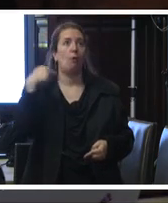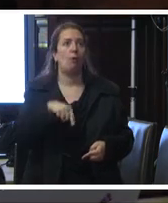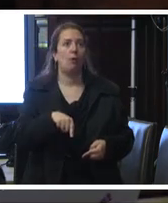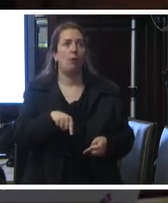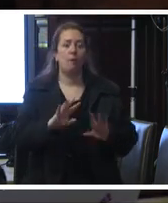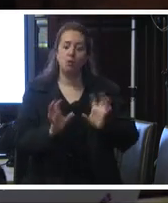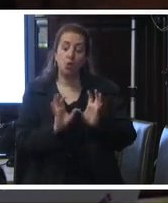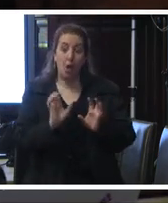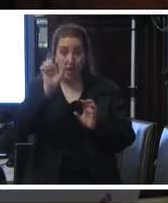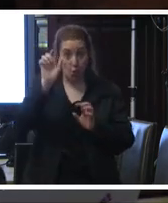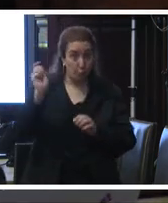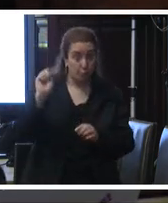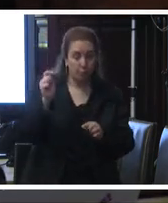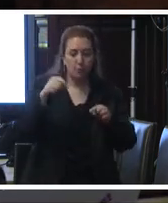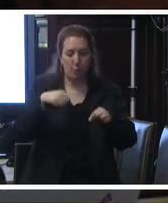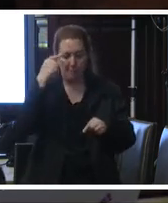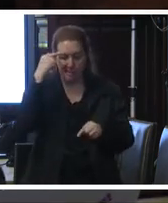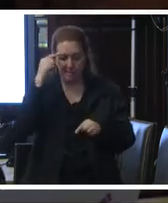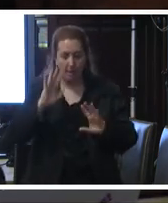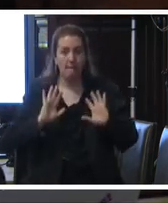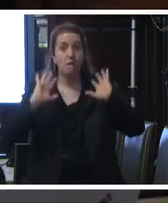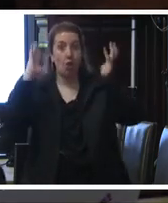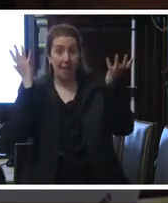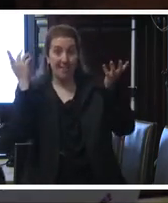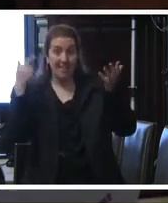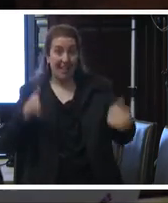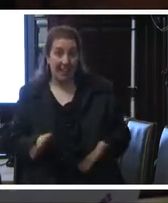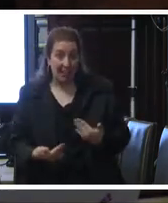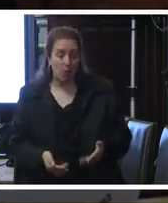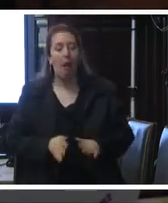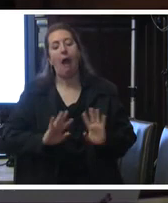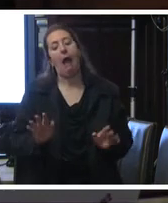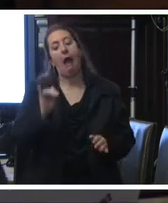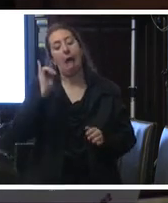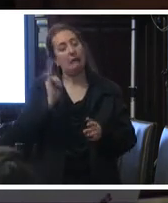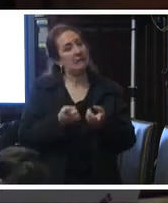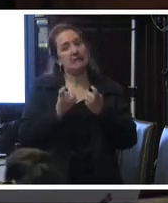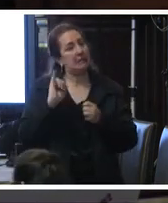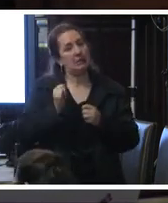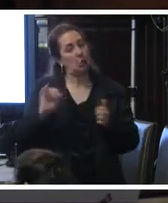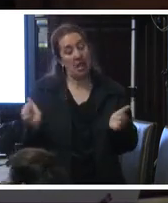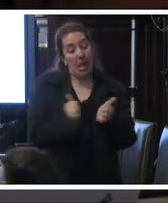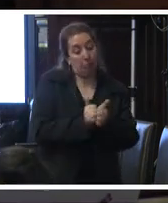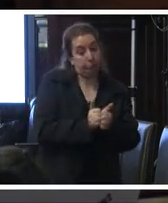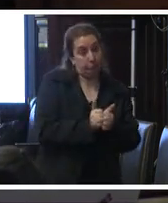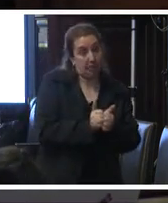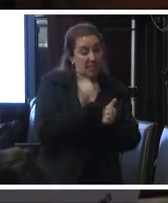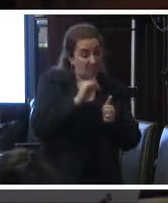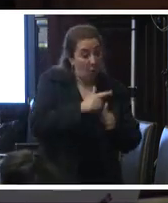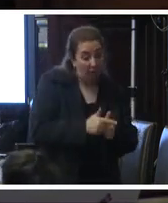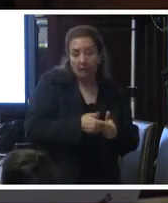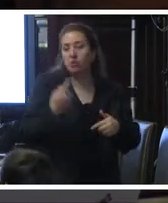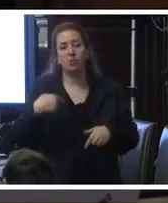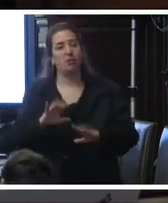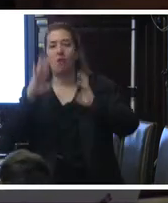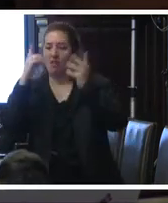de género en estos contextos requiere de la convivencia entre la víctima y el victimario, que es